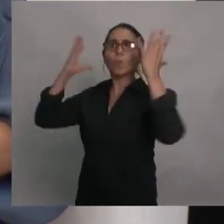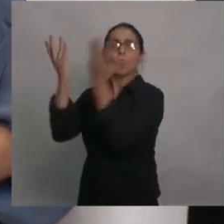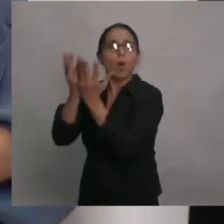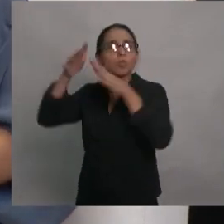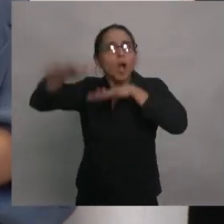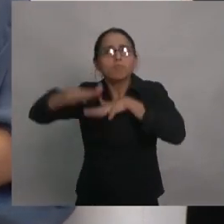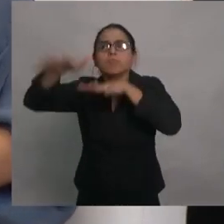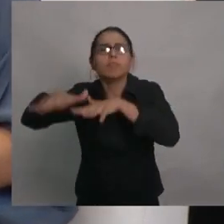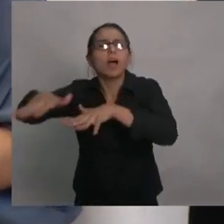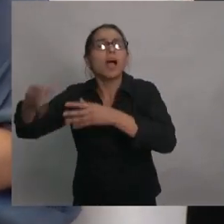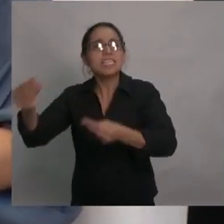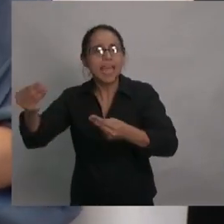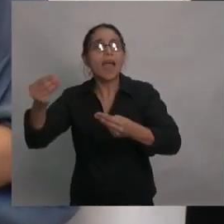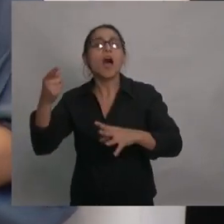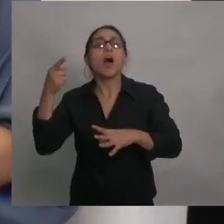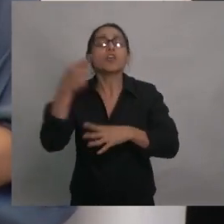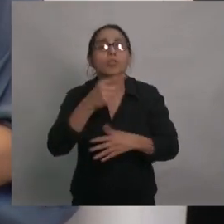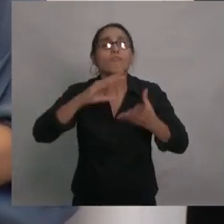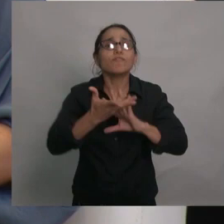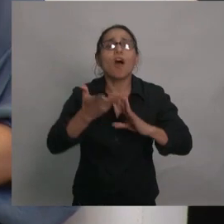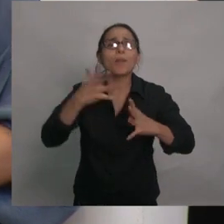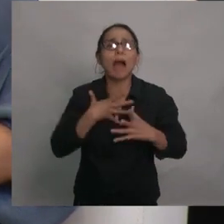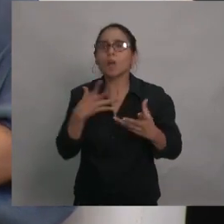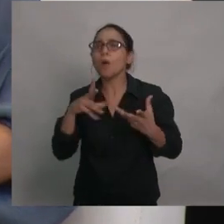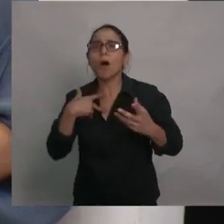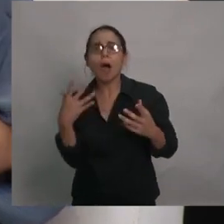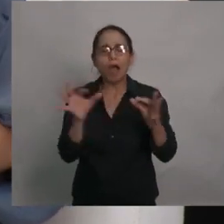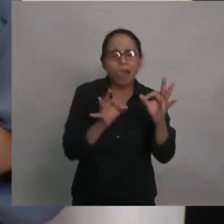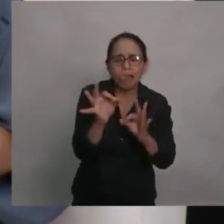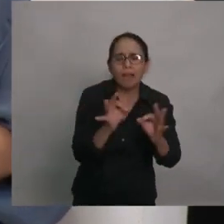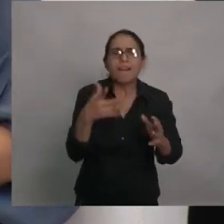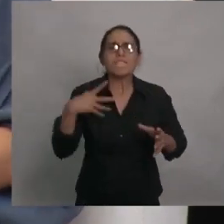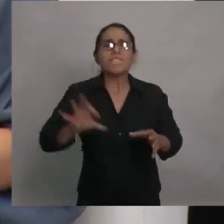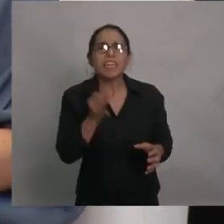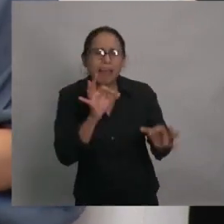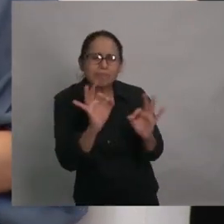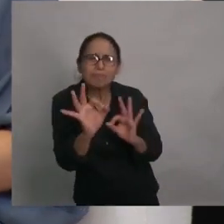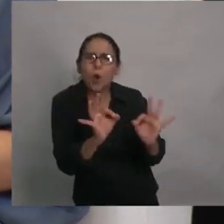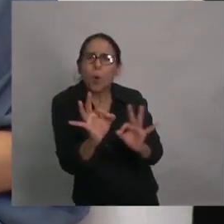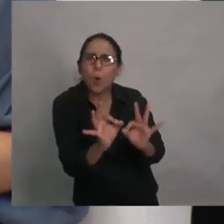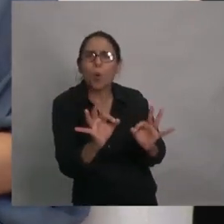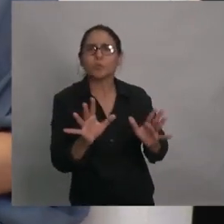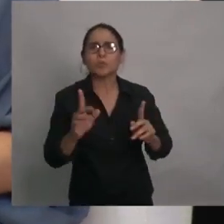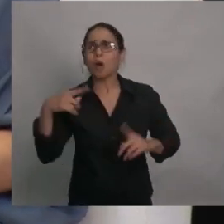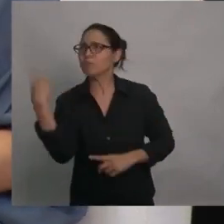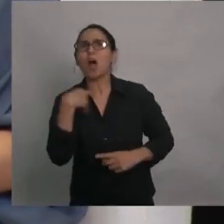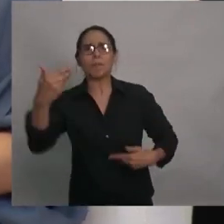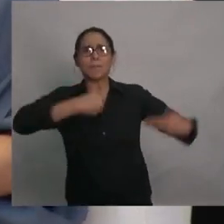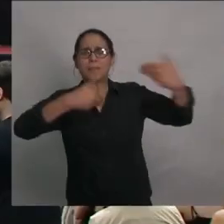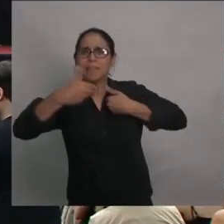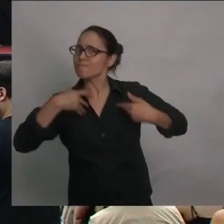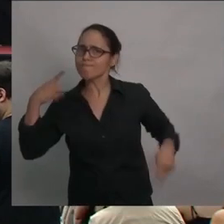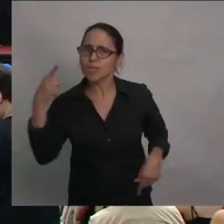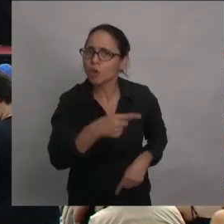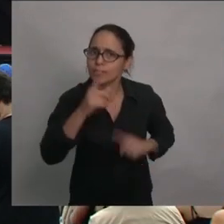la austeridad, contra la depauperación, la precarización, la desposesión de la que fuimos objeto,